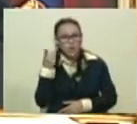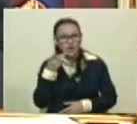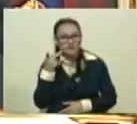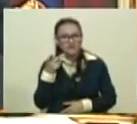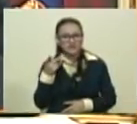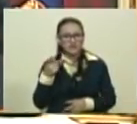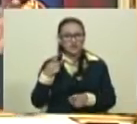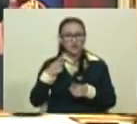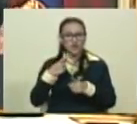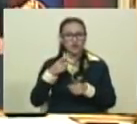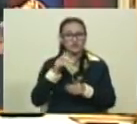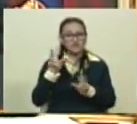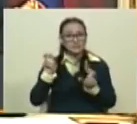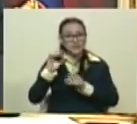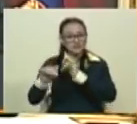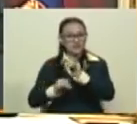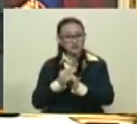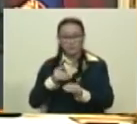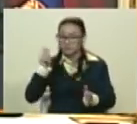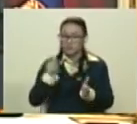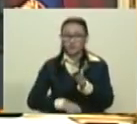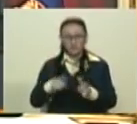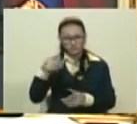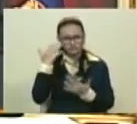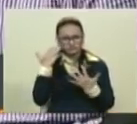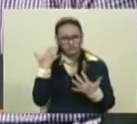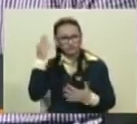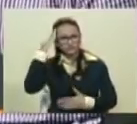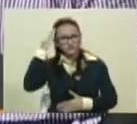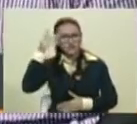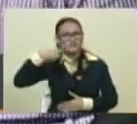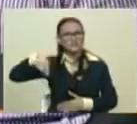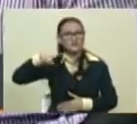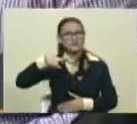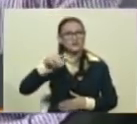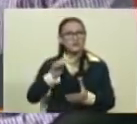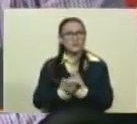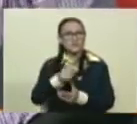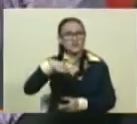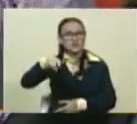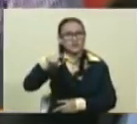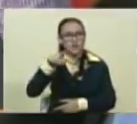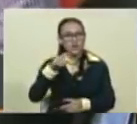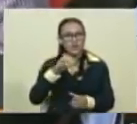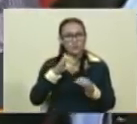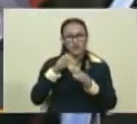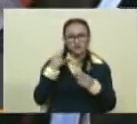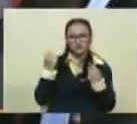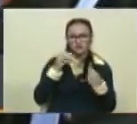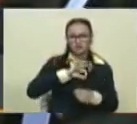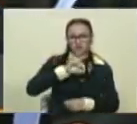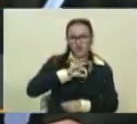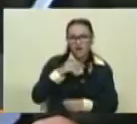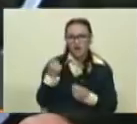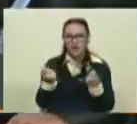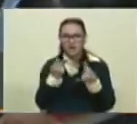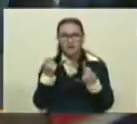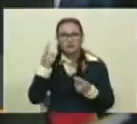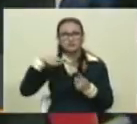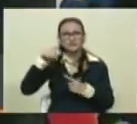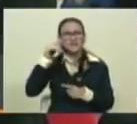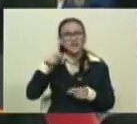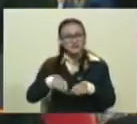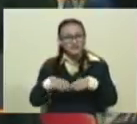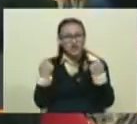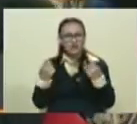el campo internacional. Ustedes lo sabían, ¿verdad? Periodistas, compañeros, comunicadores sociales. Es una inmensa violación